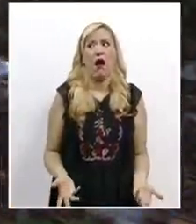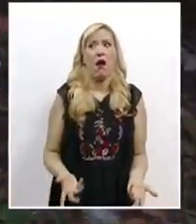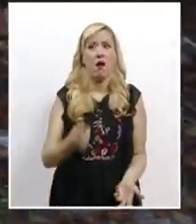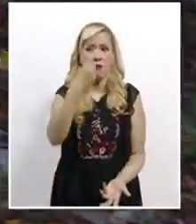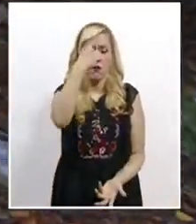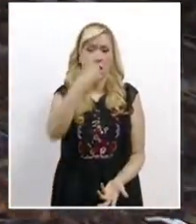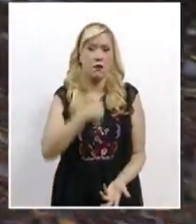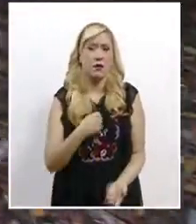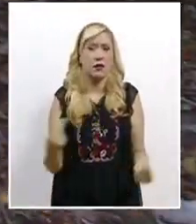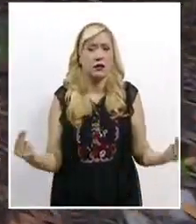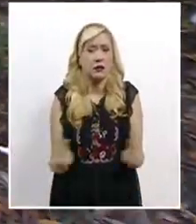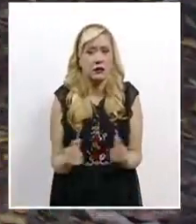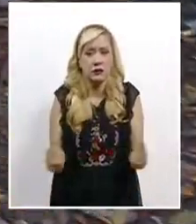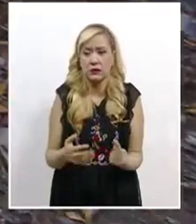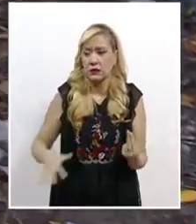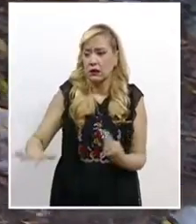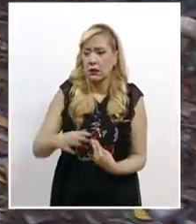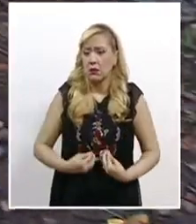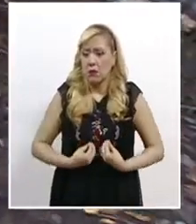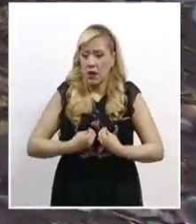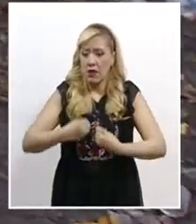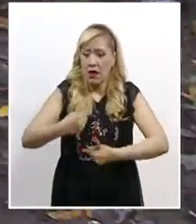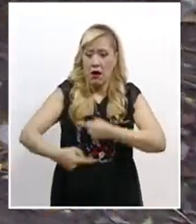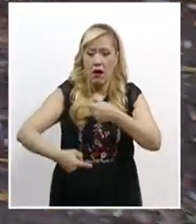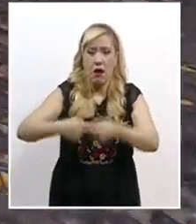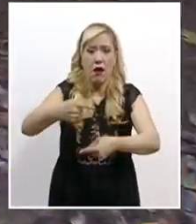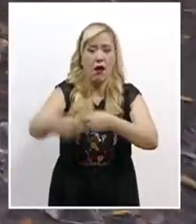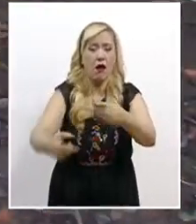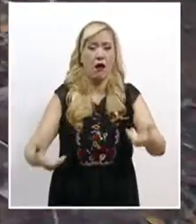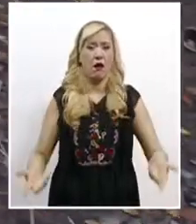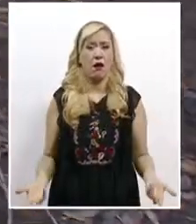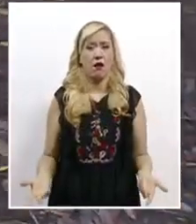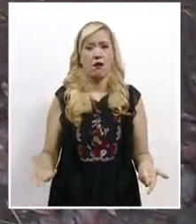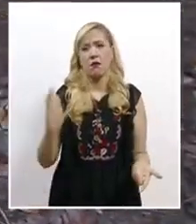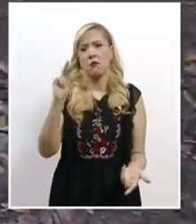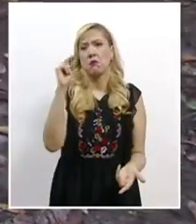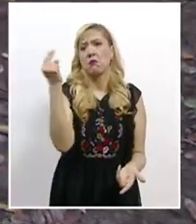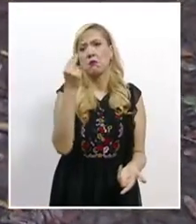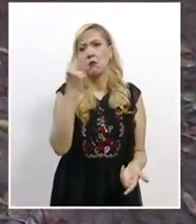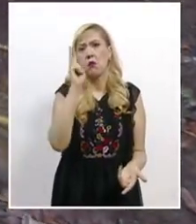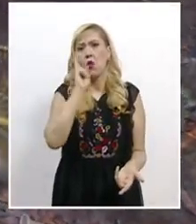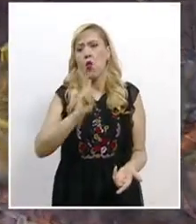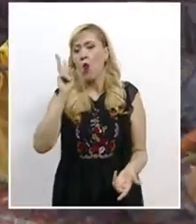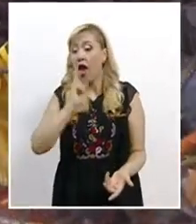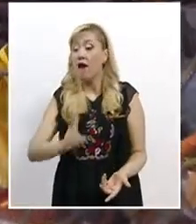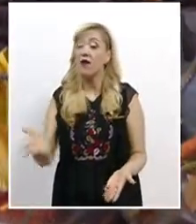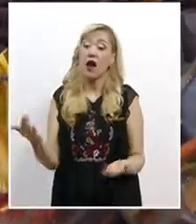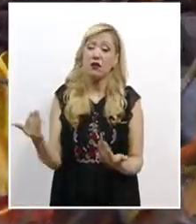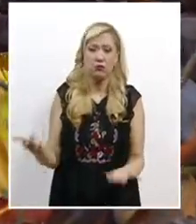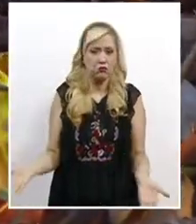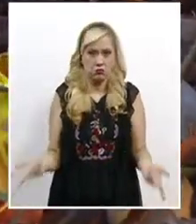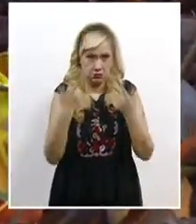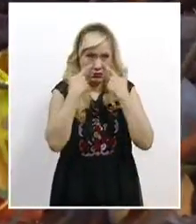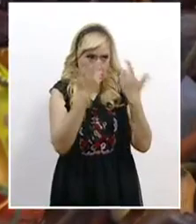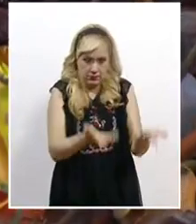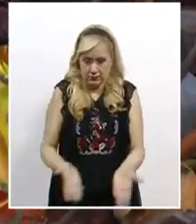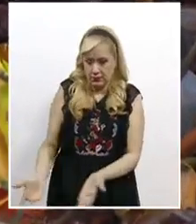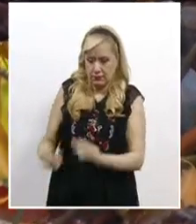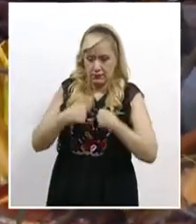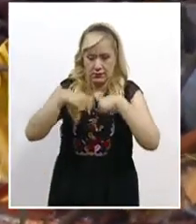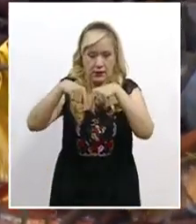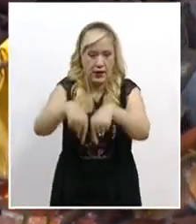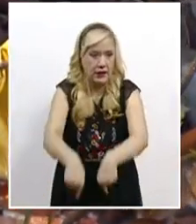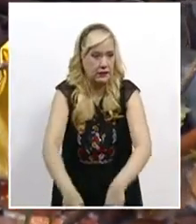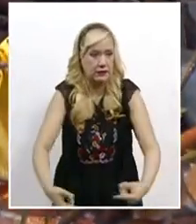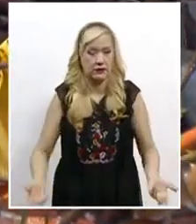al ser humano y al propio medio ambiente, sin necesidad de demostrar que el daño al medio ambiente exista, atendiendo al principio de